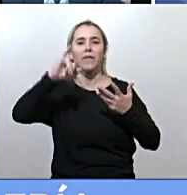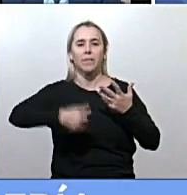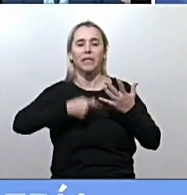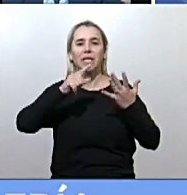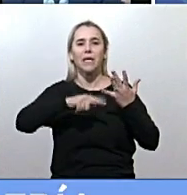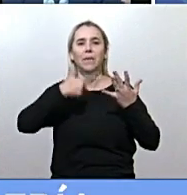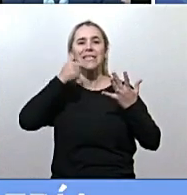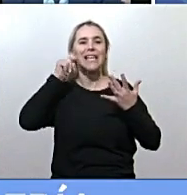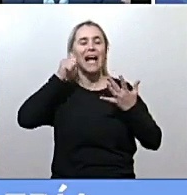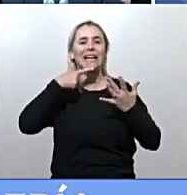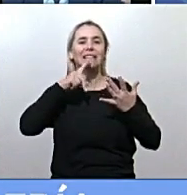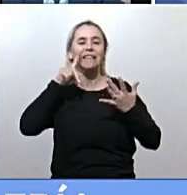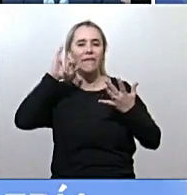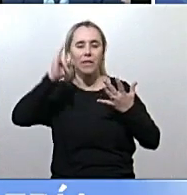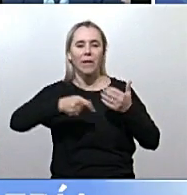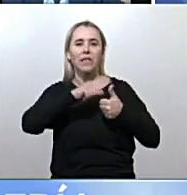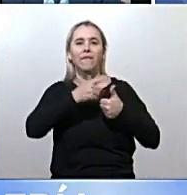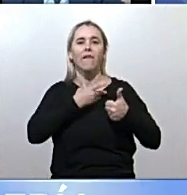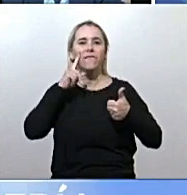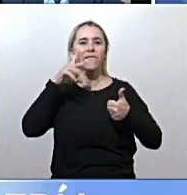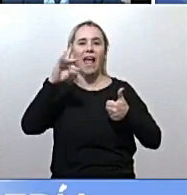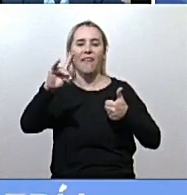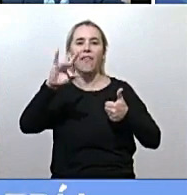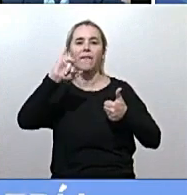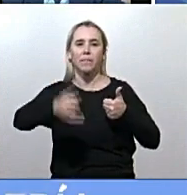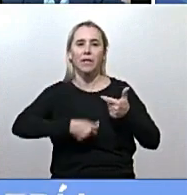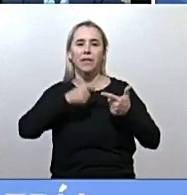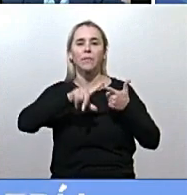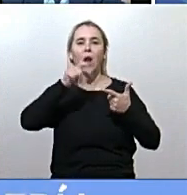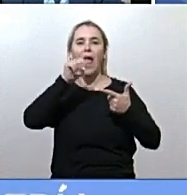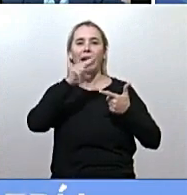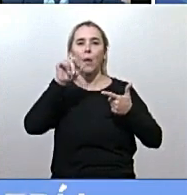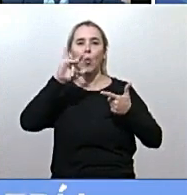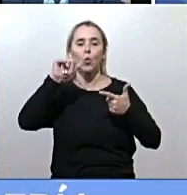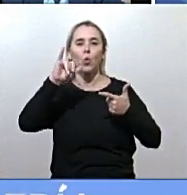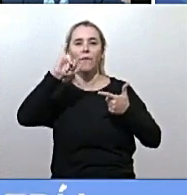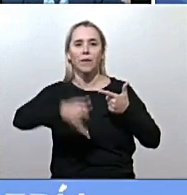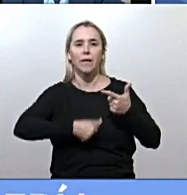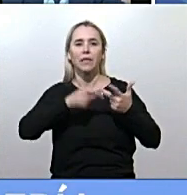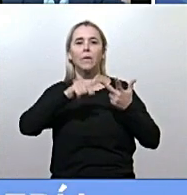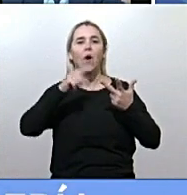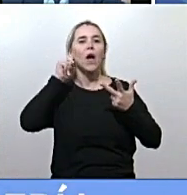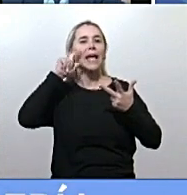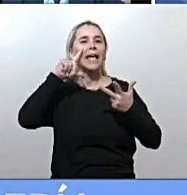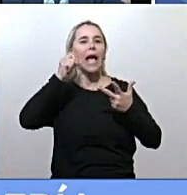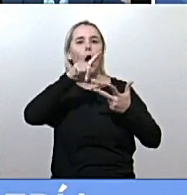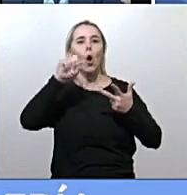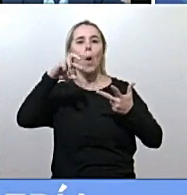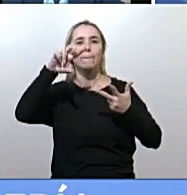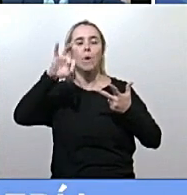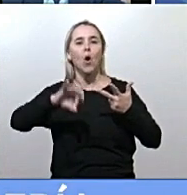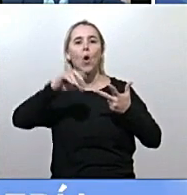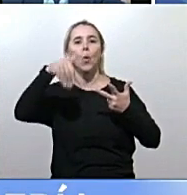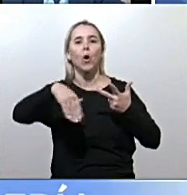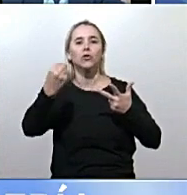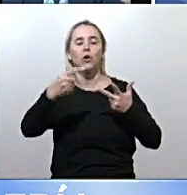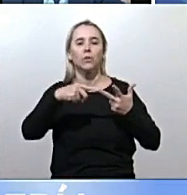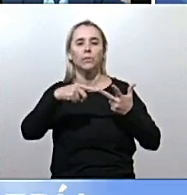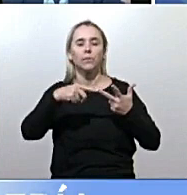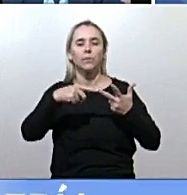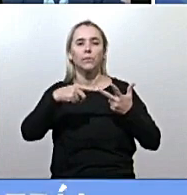Fernández Agaste, afirmativo. Fiat, afirmativo. García Larraburo, afirmativo. Senadora Jacopo, su voto, por favor.